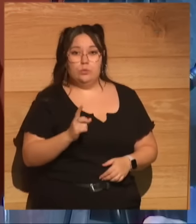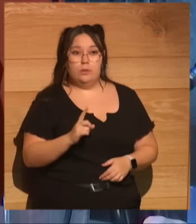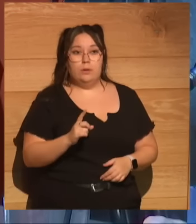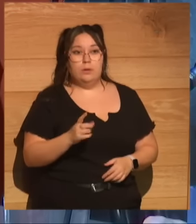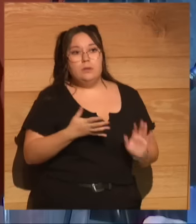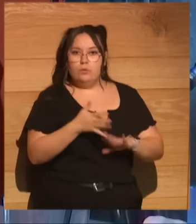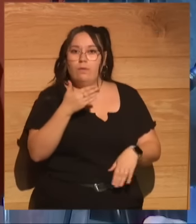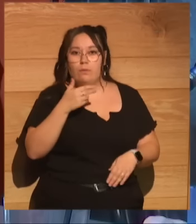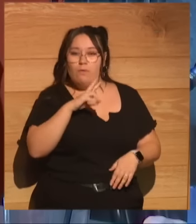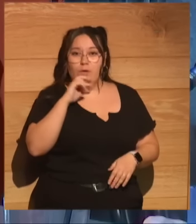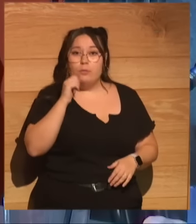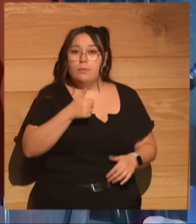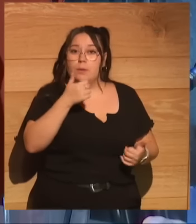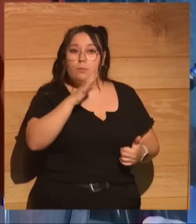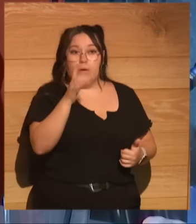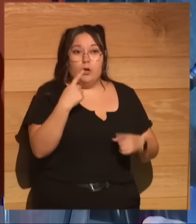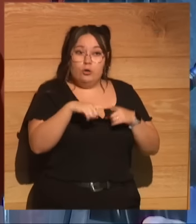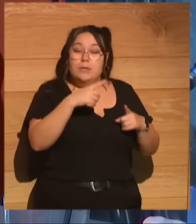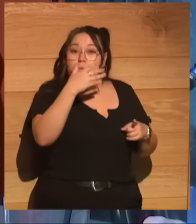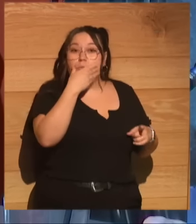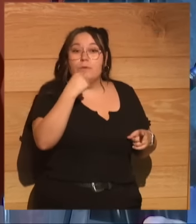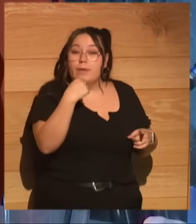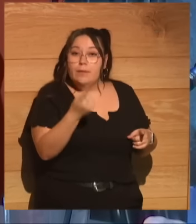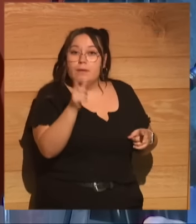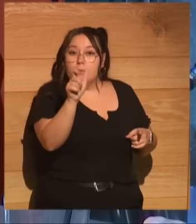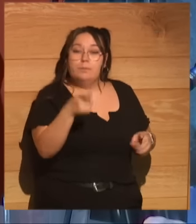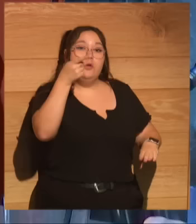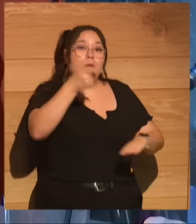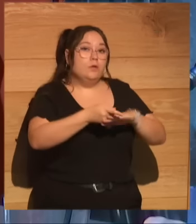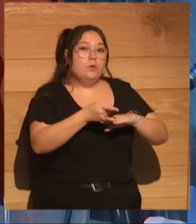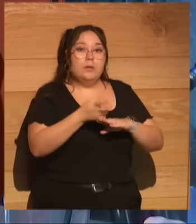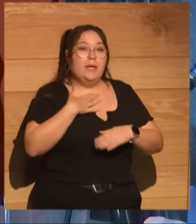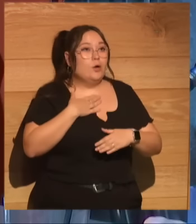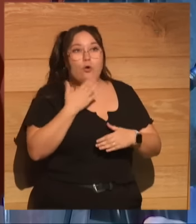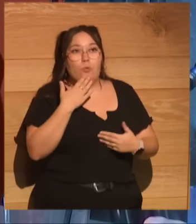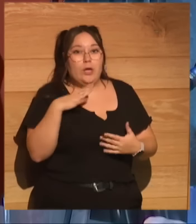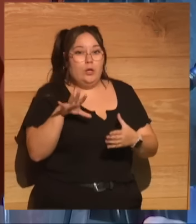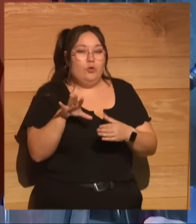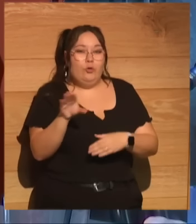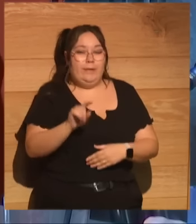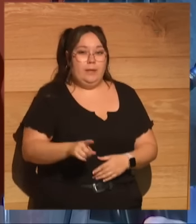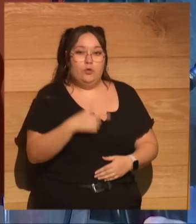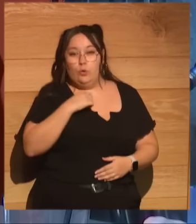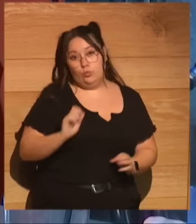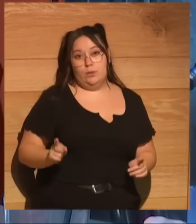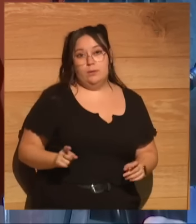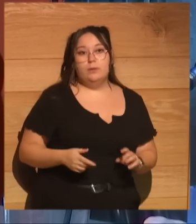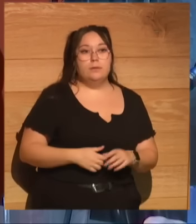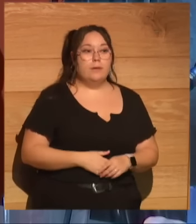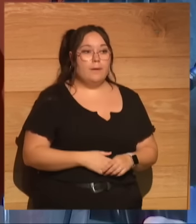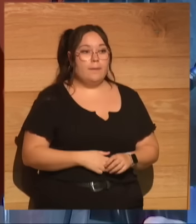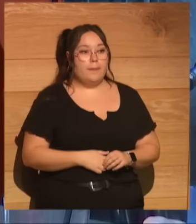más valioso, porque va a decir cosas preciosas, claro, de un director con el que no se comunica a determinado nivel. Pero yo creo que es lo mejor de todo el